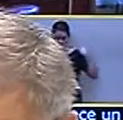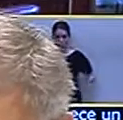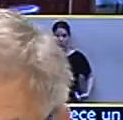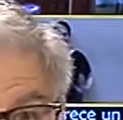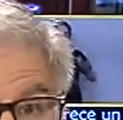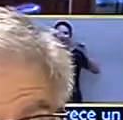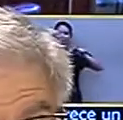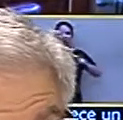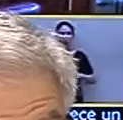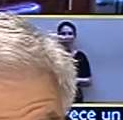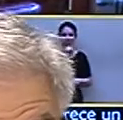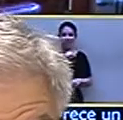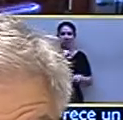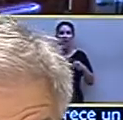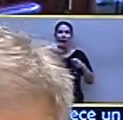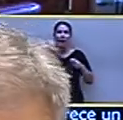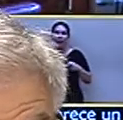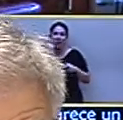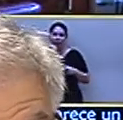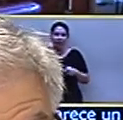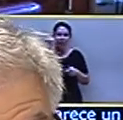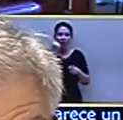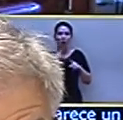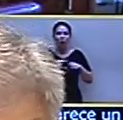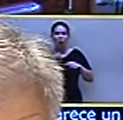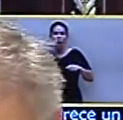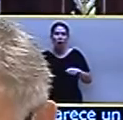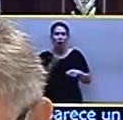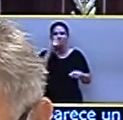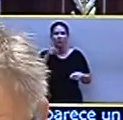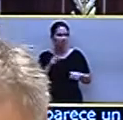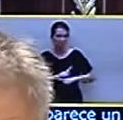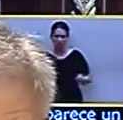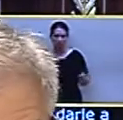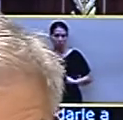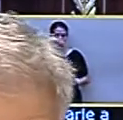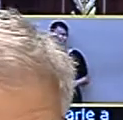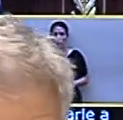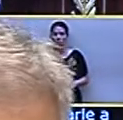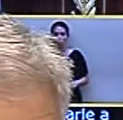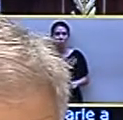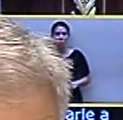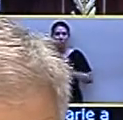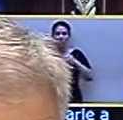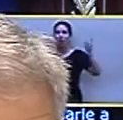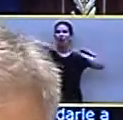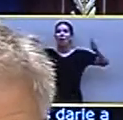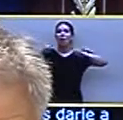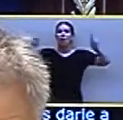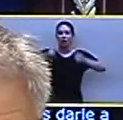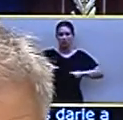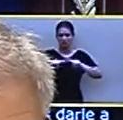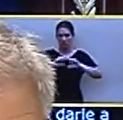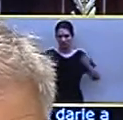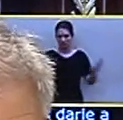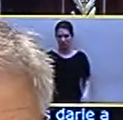vaya a haber más votos si la extensión de votos no está